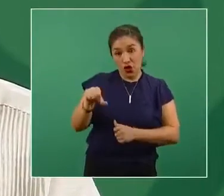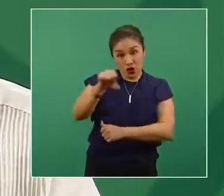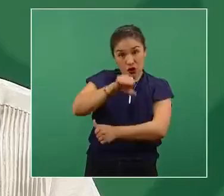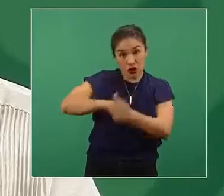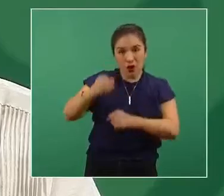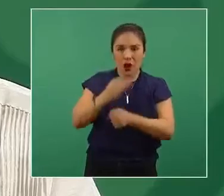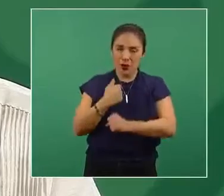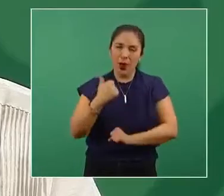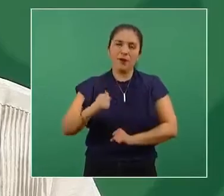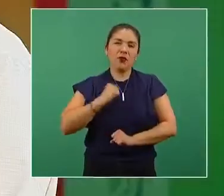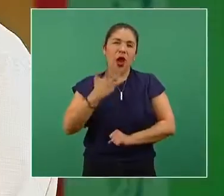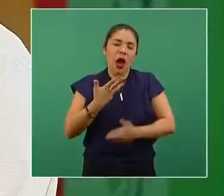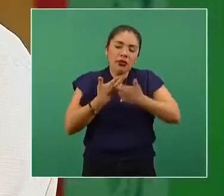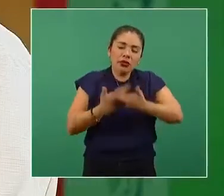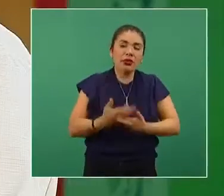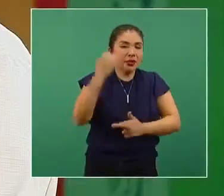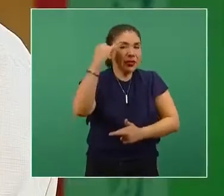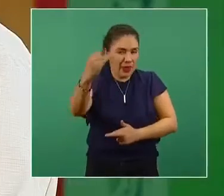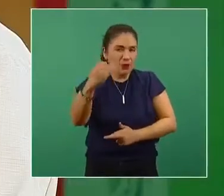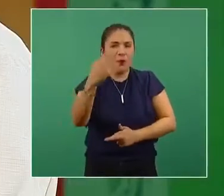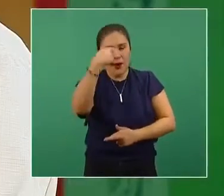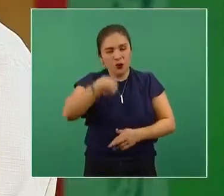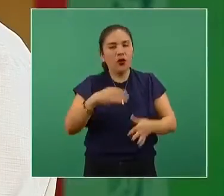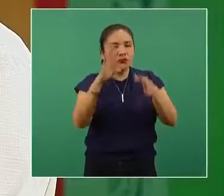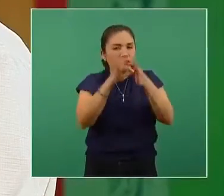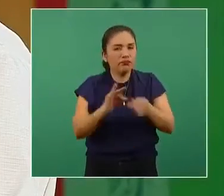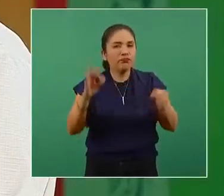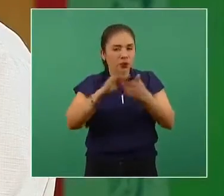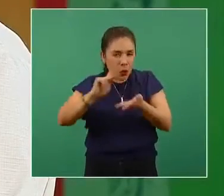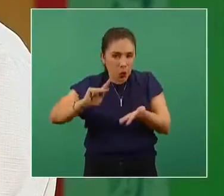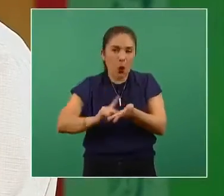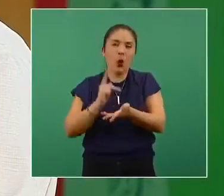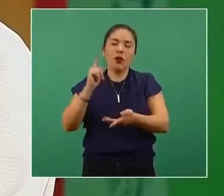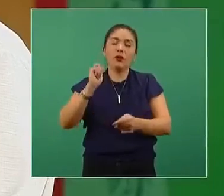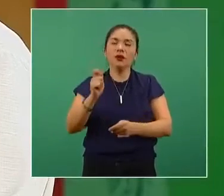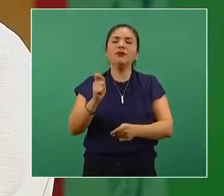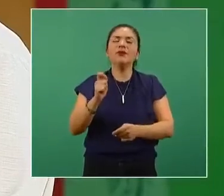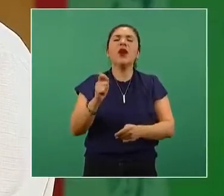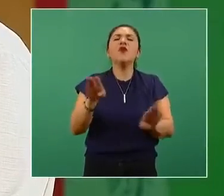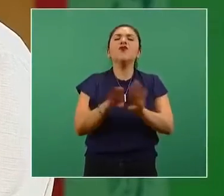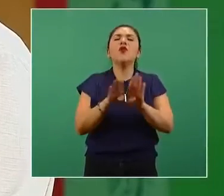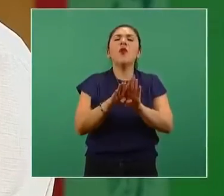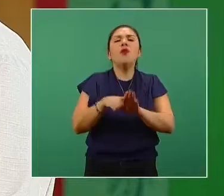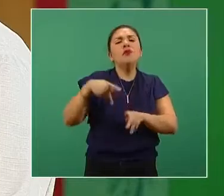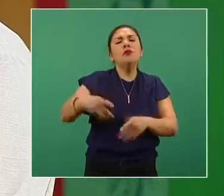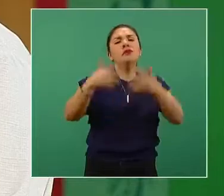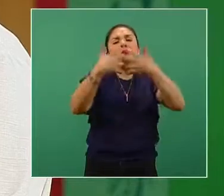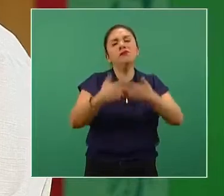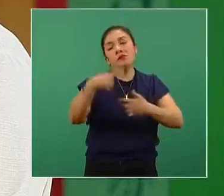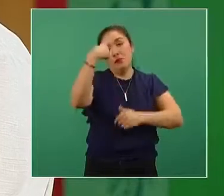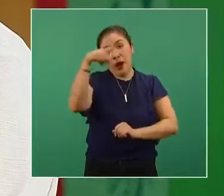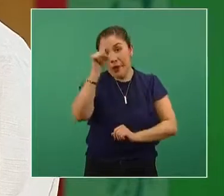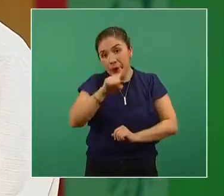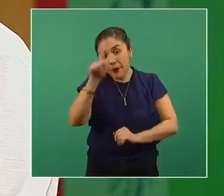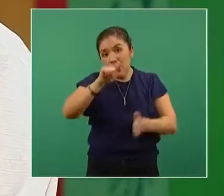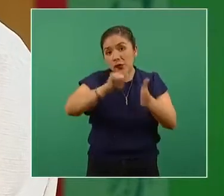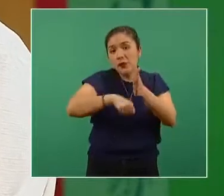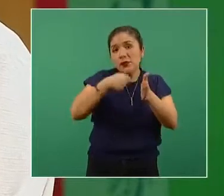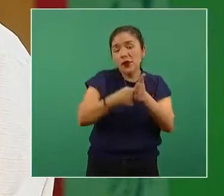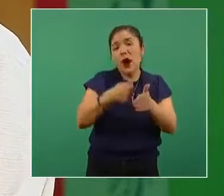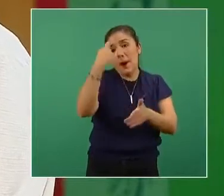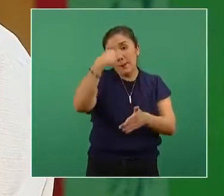tenemos tiempo para rememorar sobre esto. El fondo rotatorio es un mecanismo de asesoría técnica